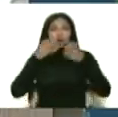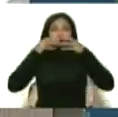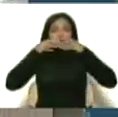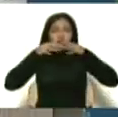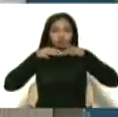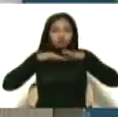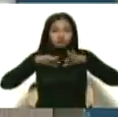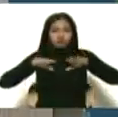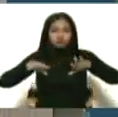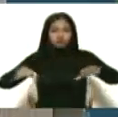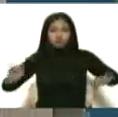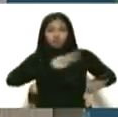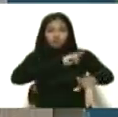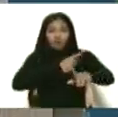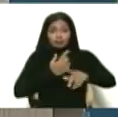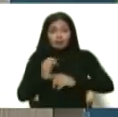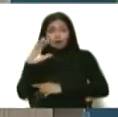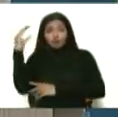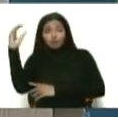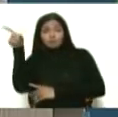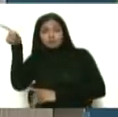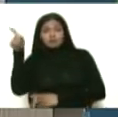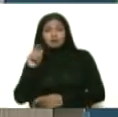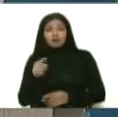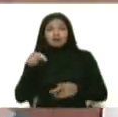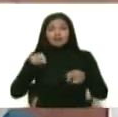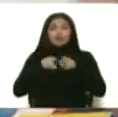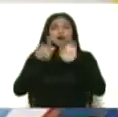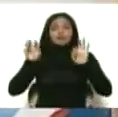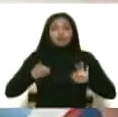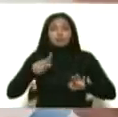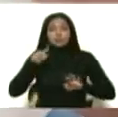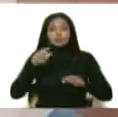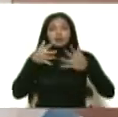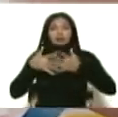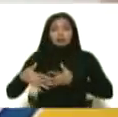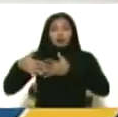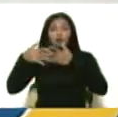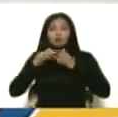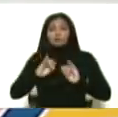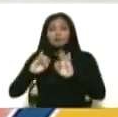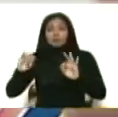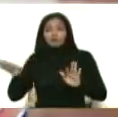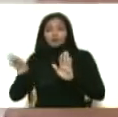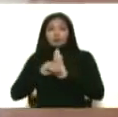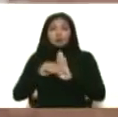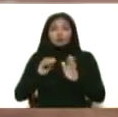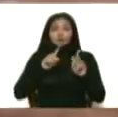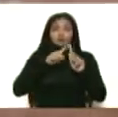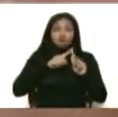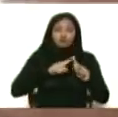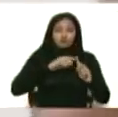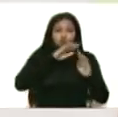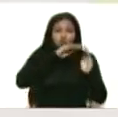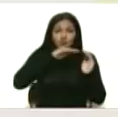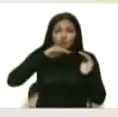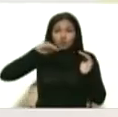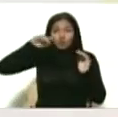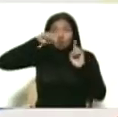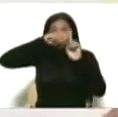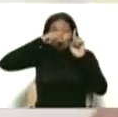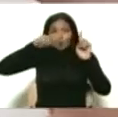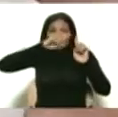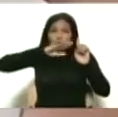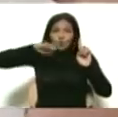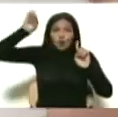una diseminación exponencial y va a pasar, como ya está pasando en Estados Unidos, curva exponencial de Estados Unidos, pasó en España y pasó en